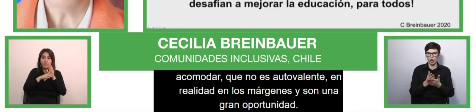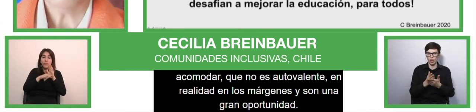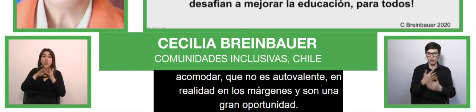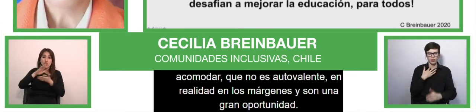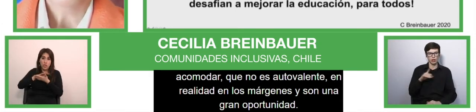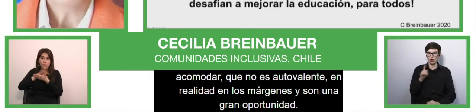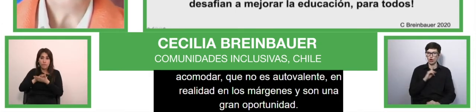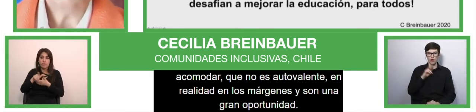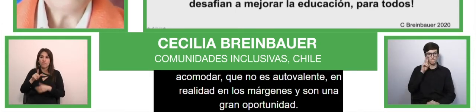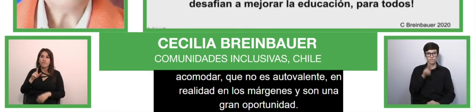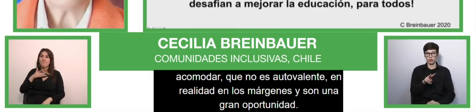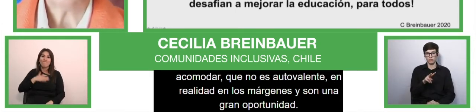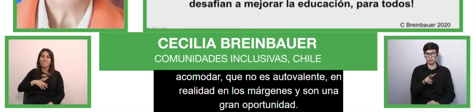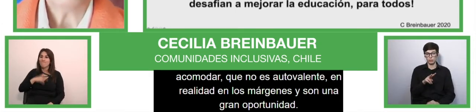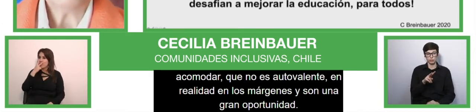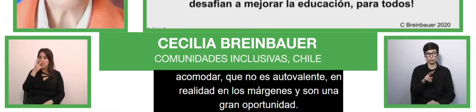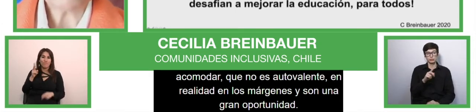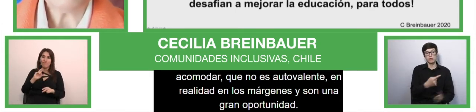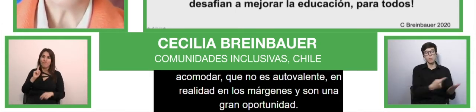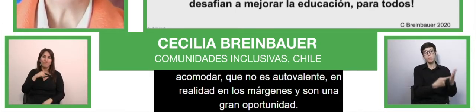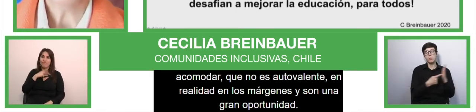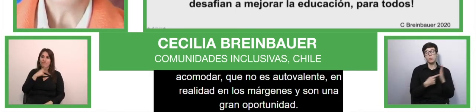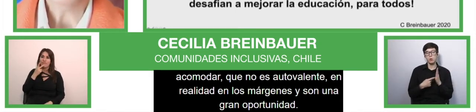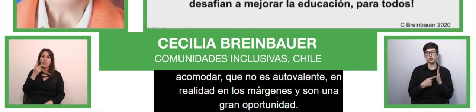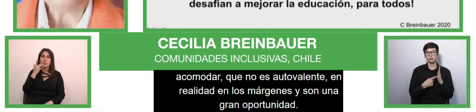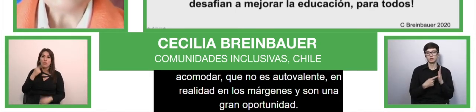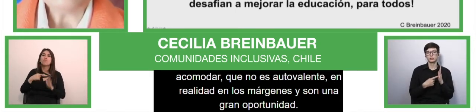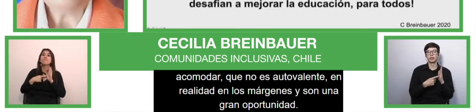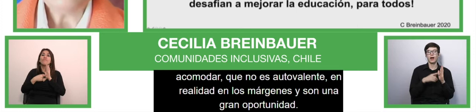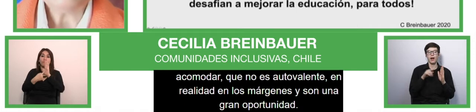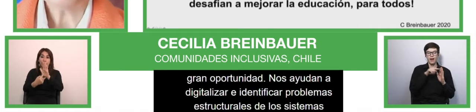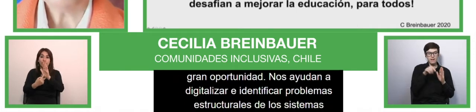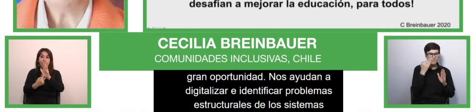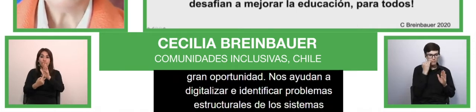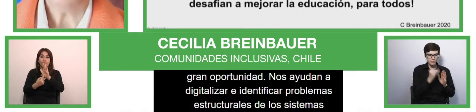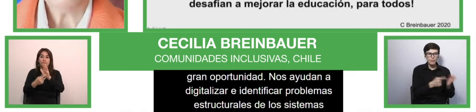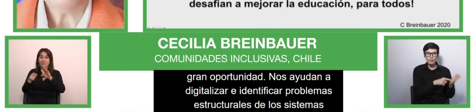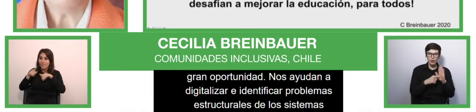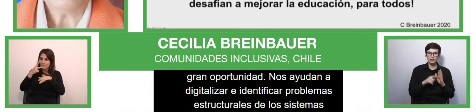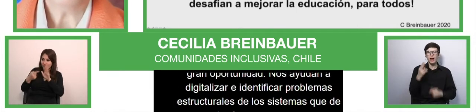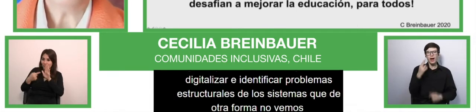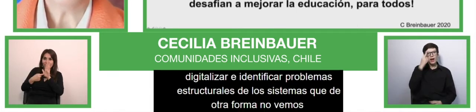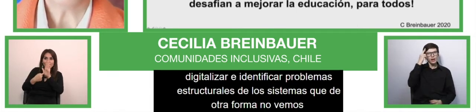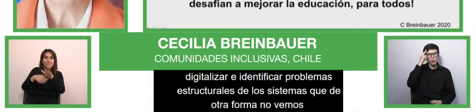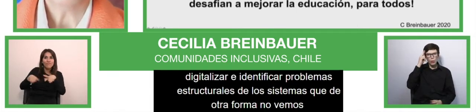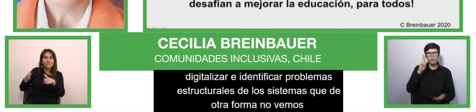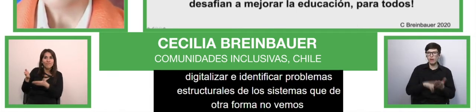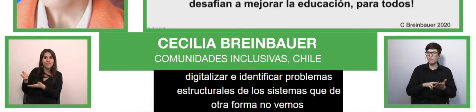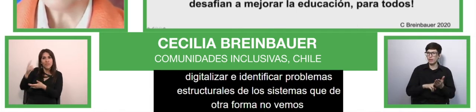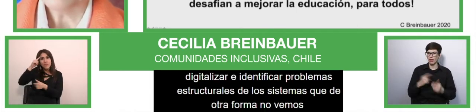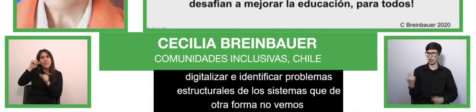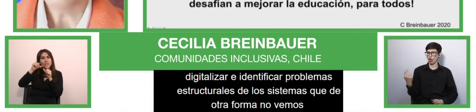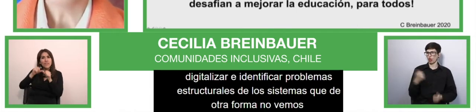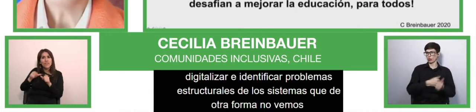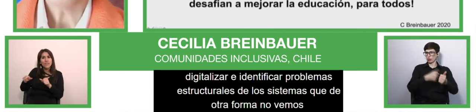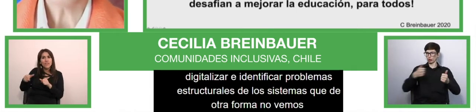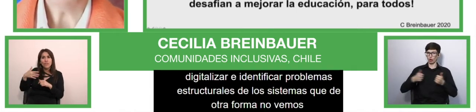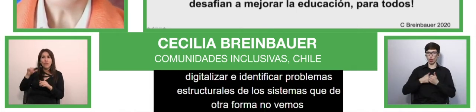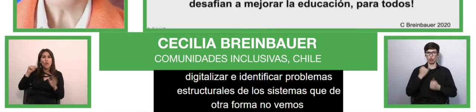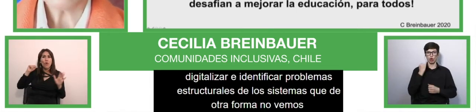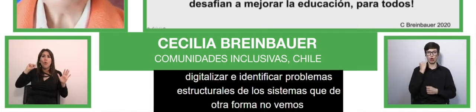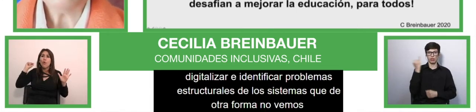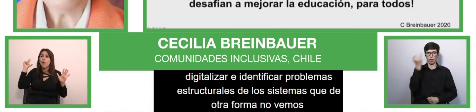vemos nos muestran y recuerdan que nadie es completamente independiente y que en realidad